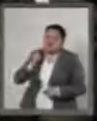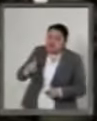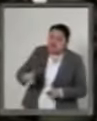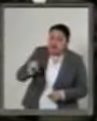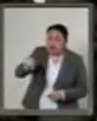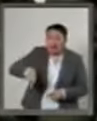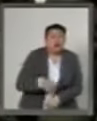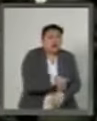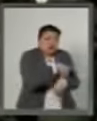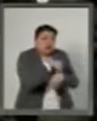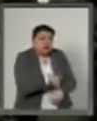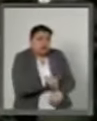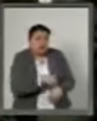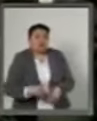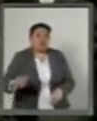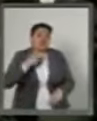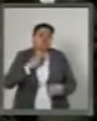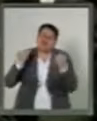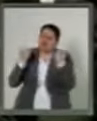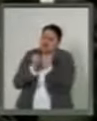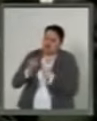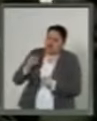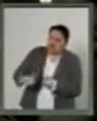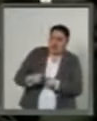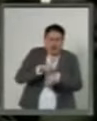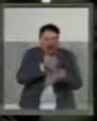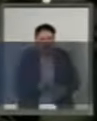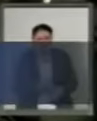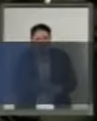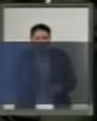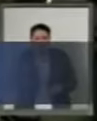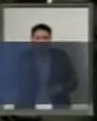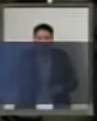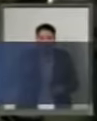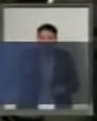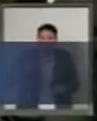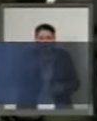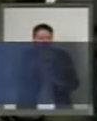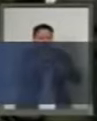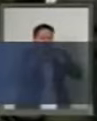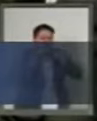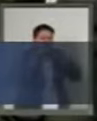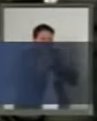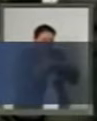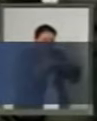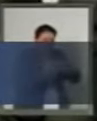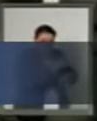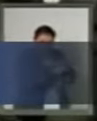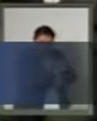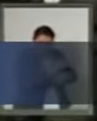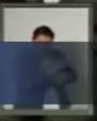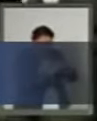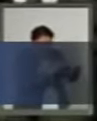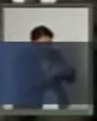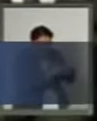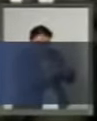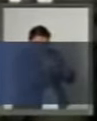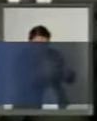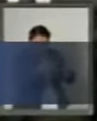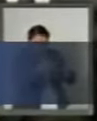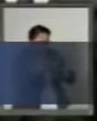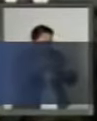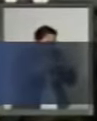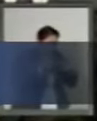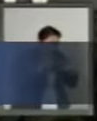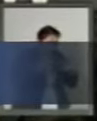Efectivamente, está en curso en el Senado el nombramiento del nuevo fiscal CEFADE, fiscal especializado